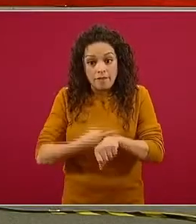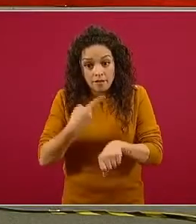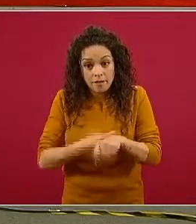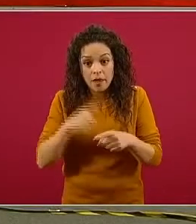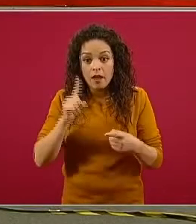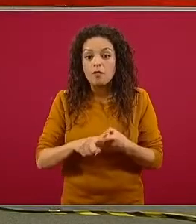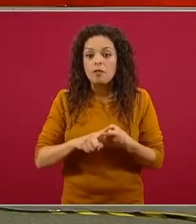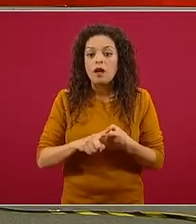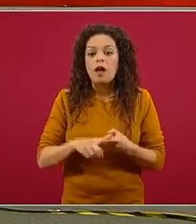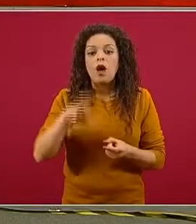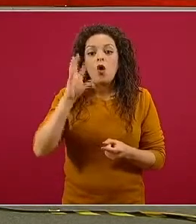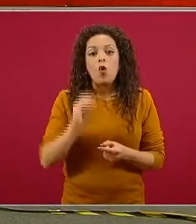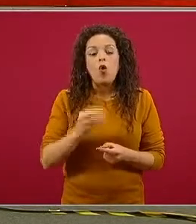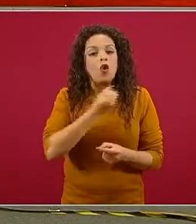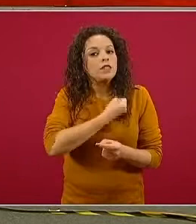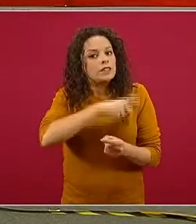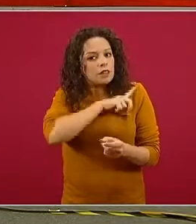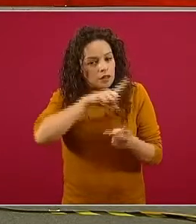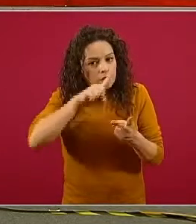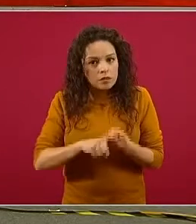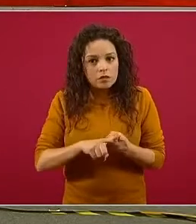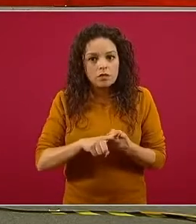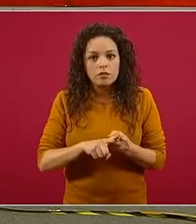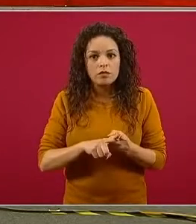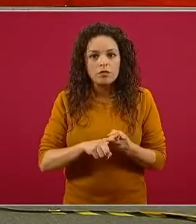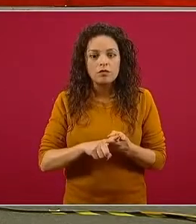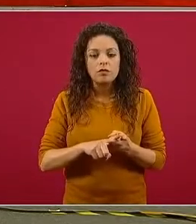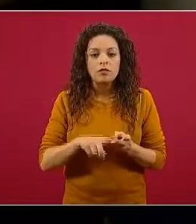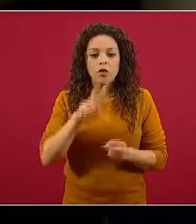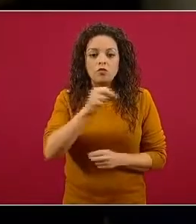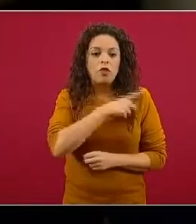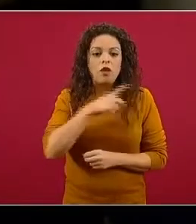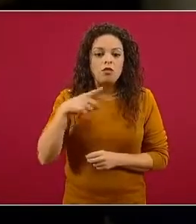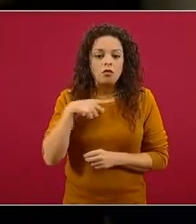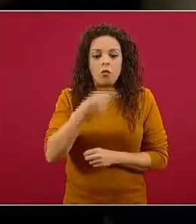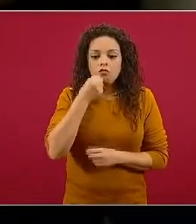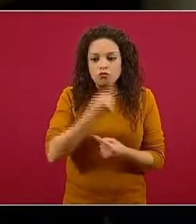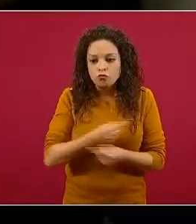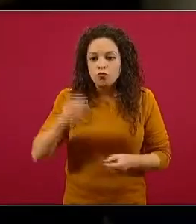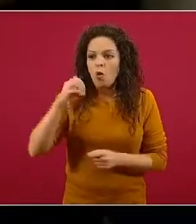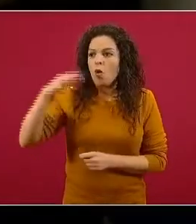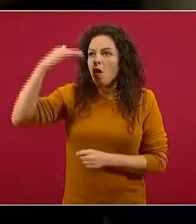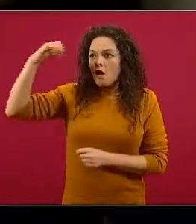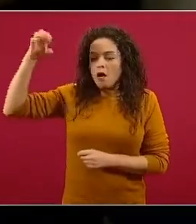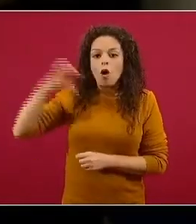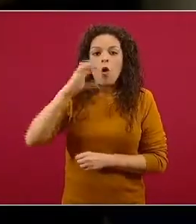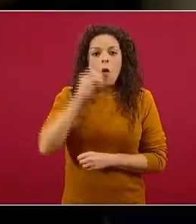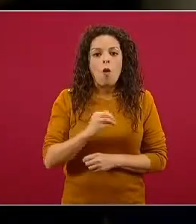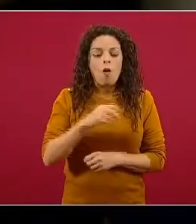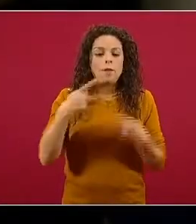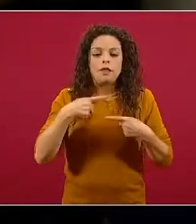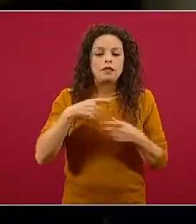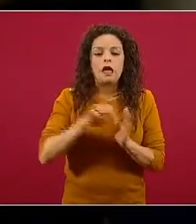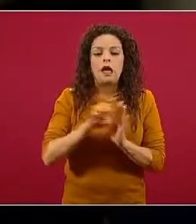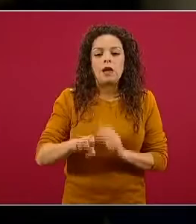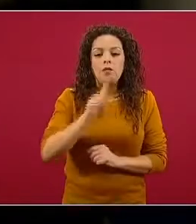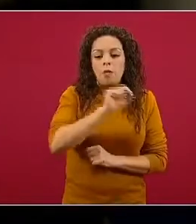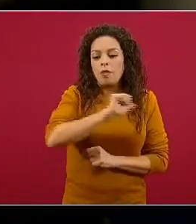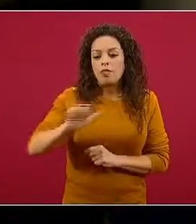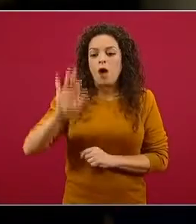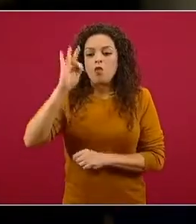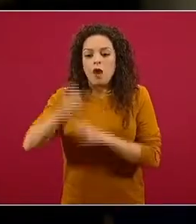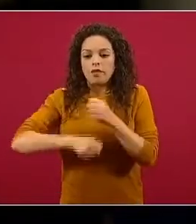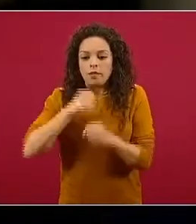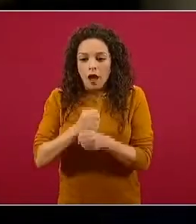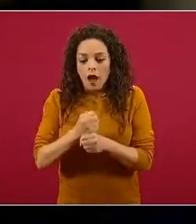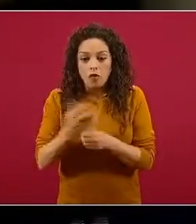sanas, no debe ser población vulnerable, sino a lo mejor gente, digamos, entre 20 y 40 años. Cualquier persona